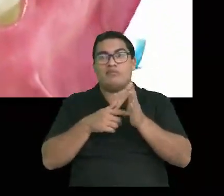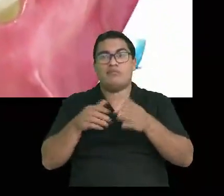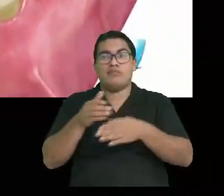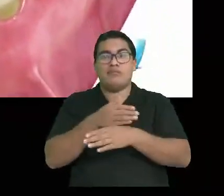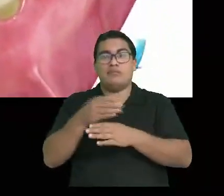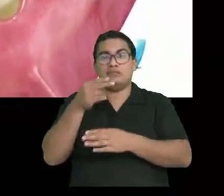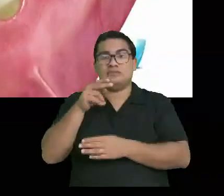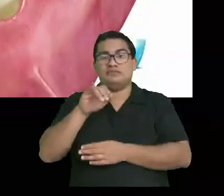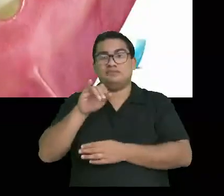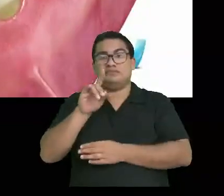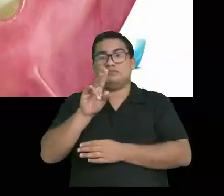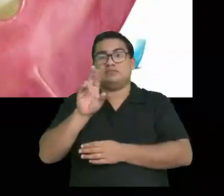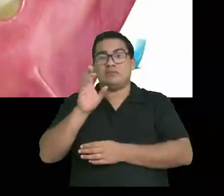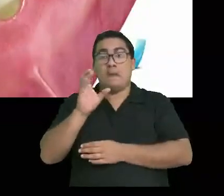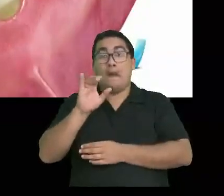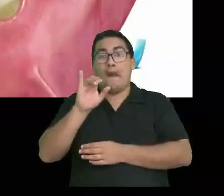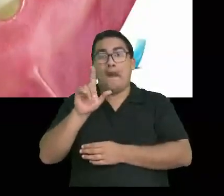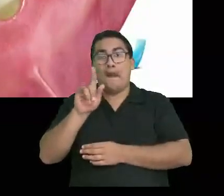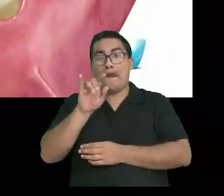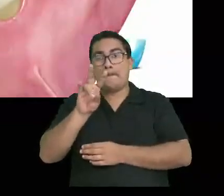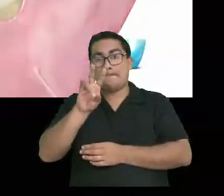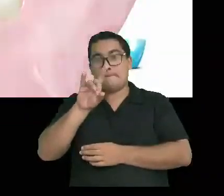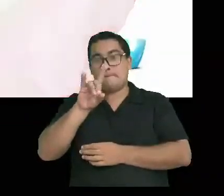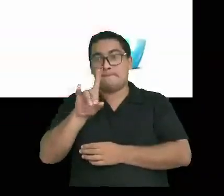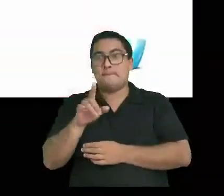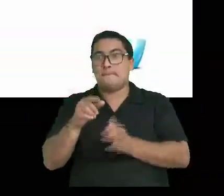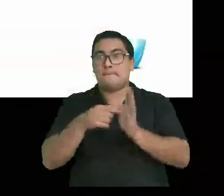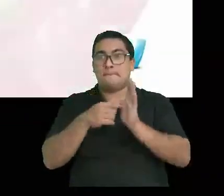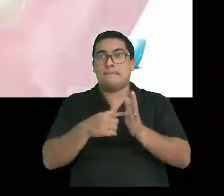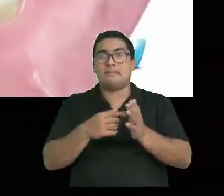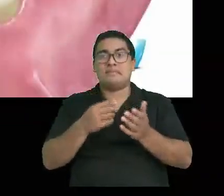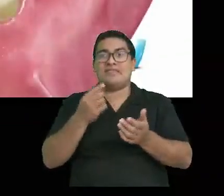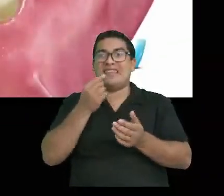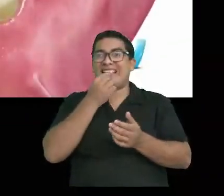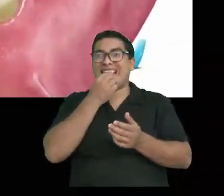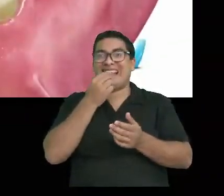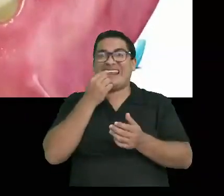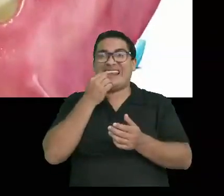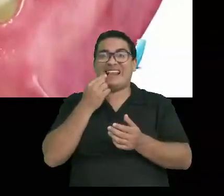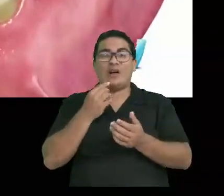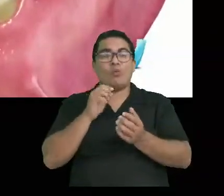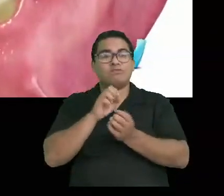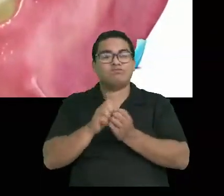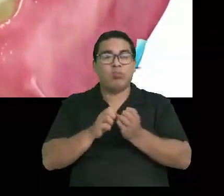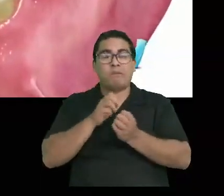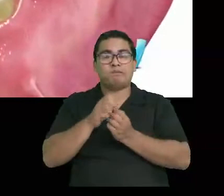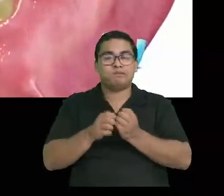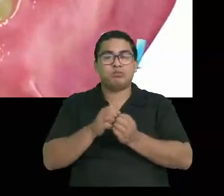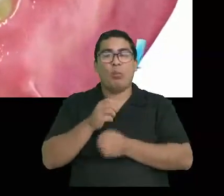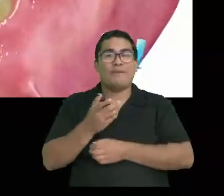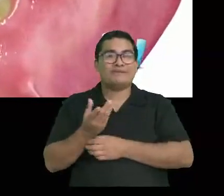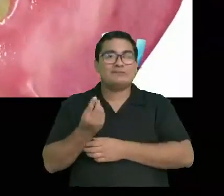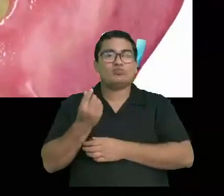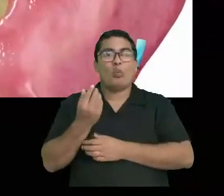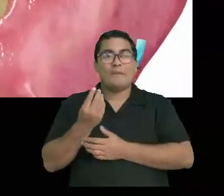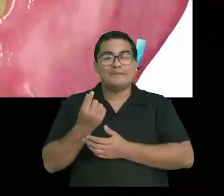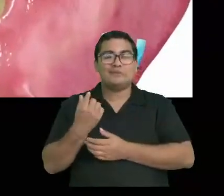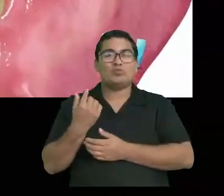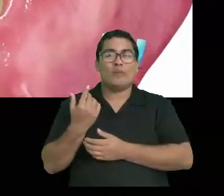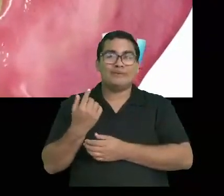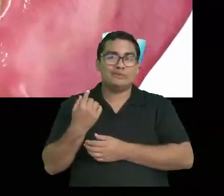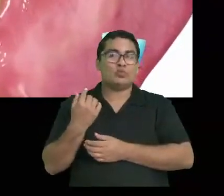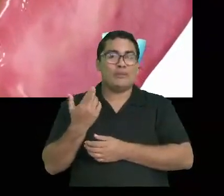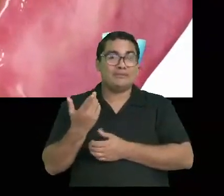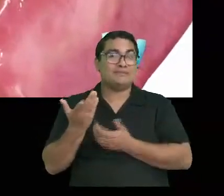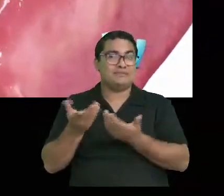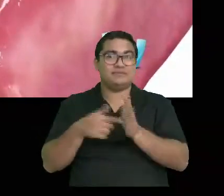hiperactividad. Y sí, los dientes sirven para triturar la comida, es el primer filtro de la digestión.